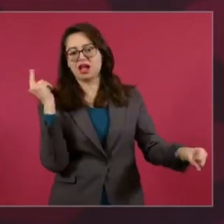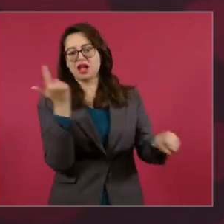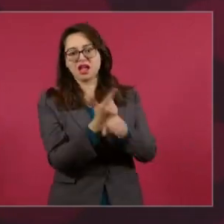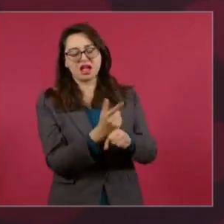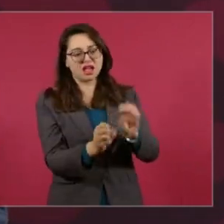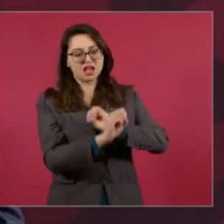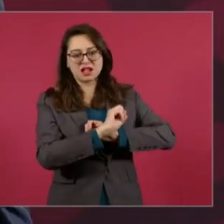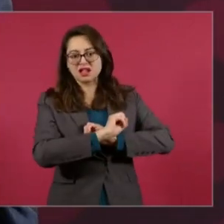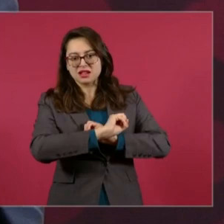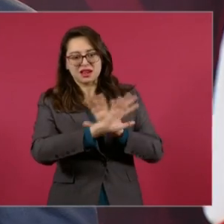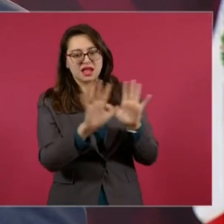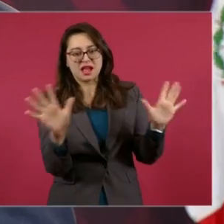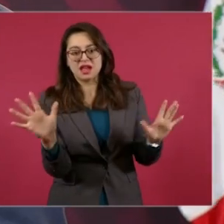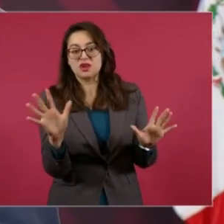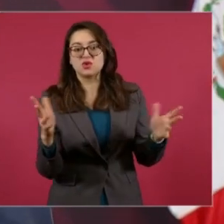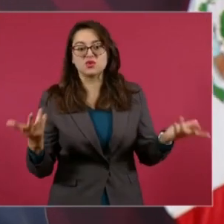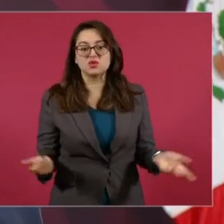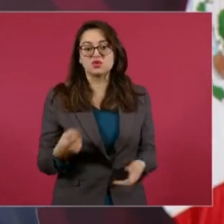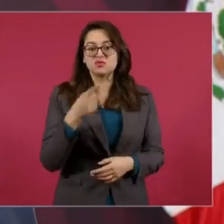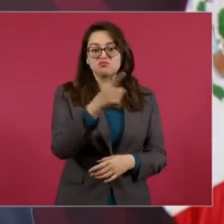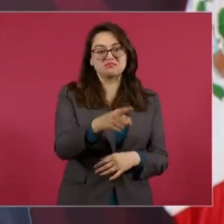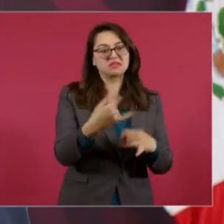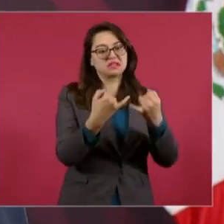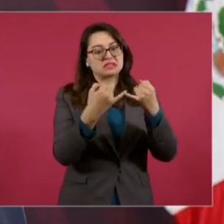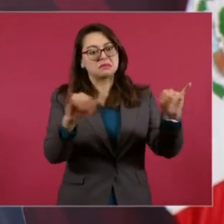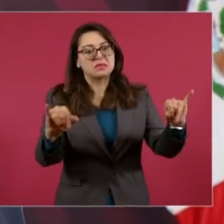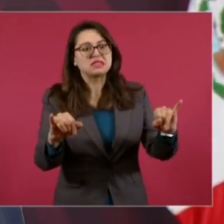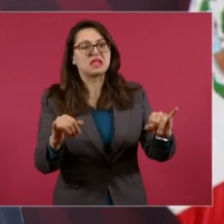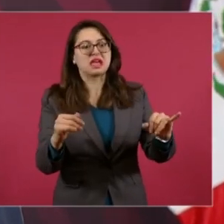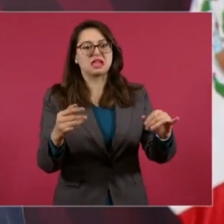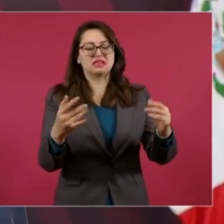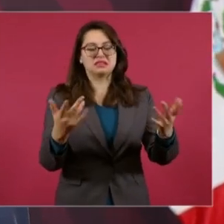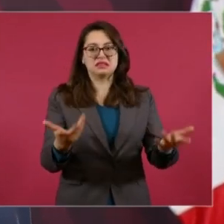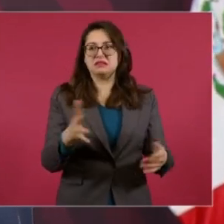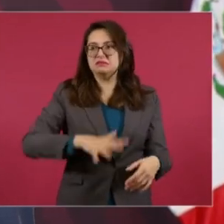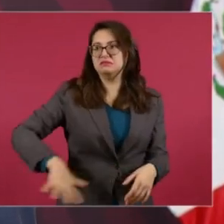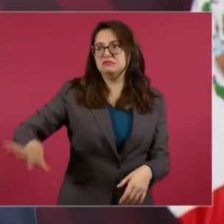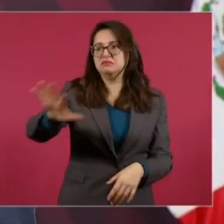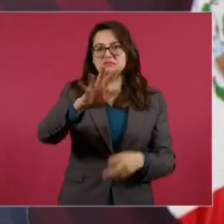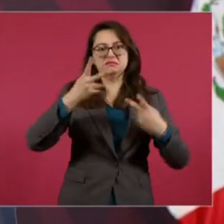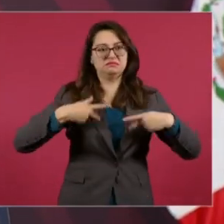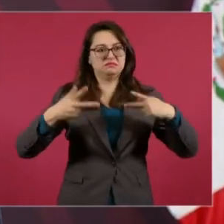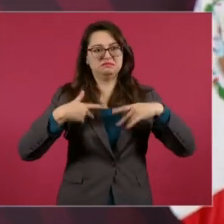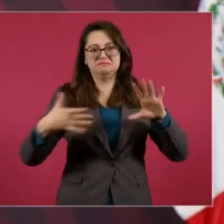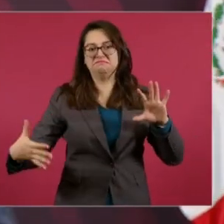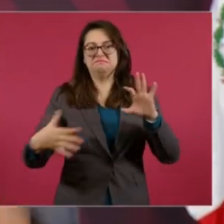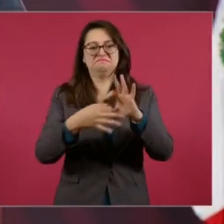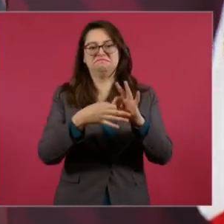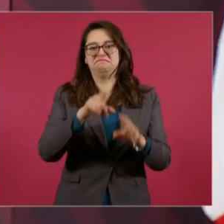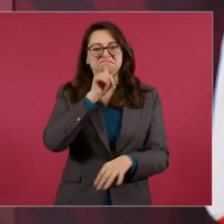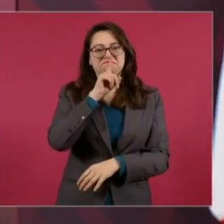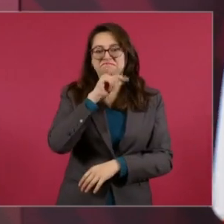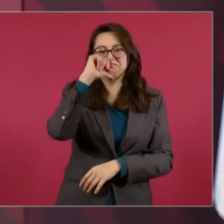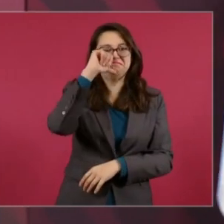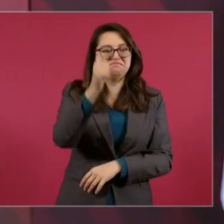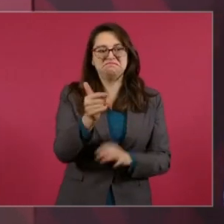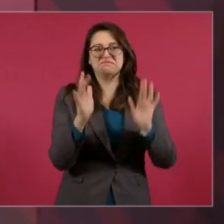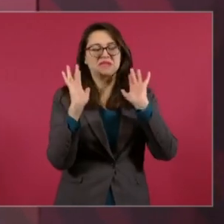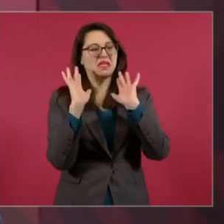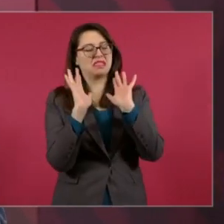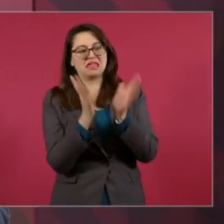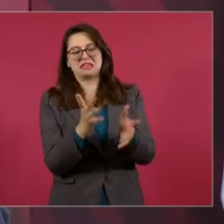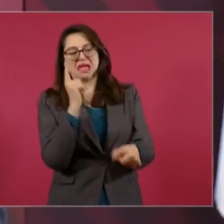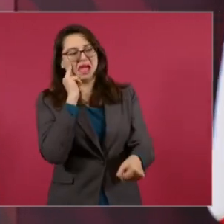aquello de que era un periódico independiente de la sociedad civil, ya